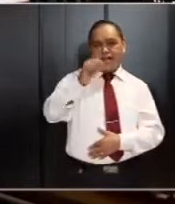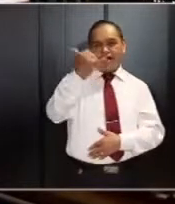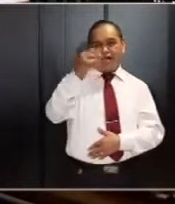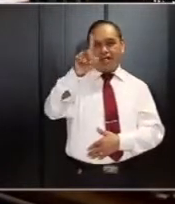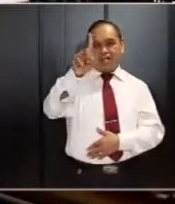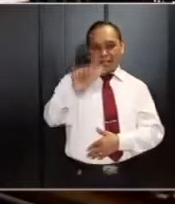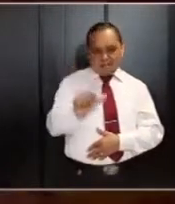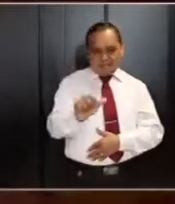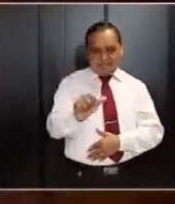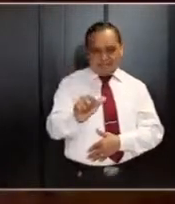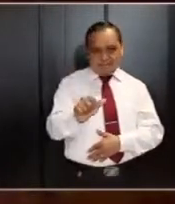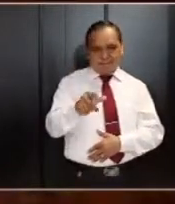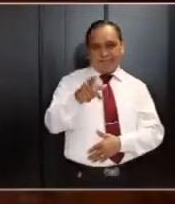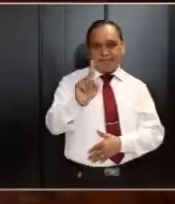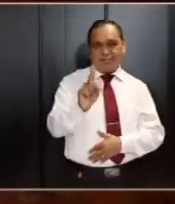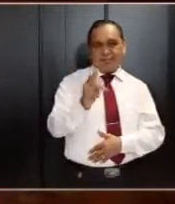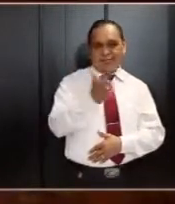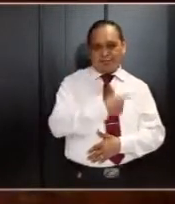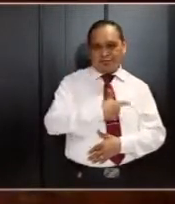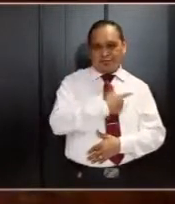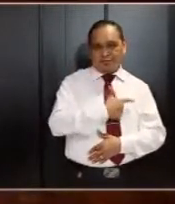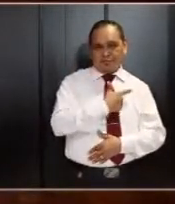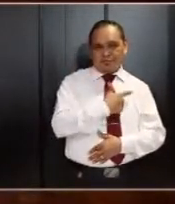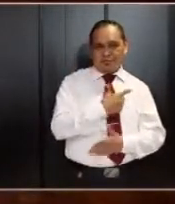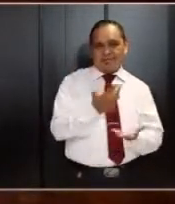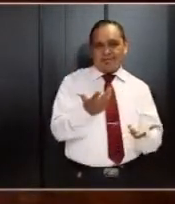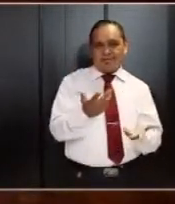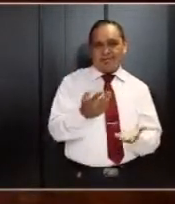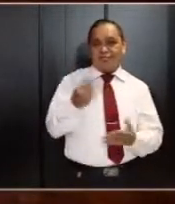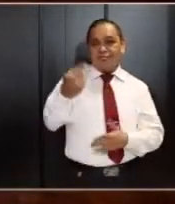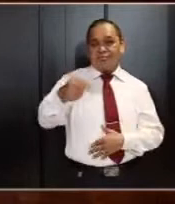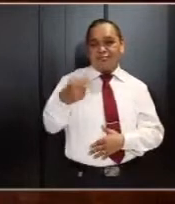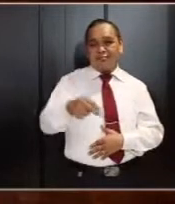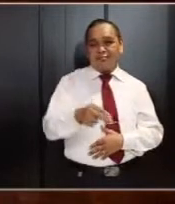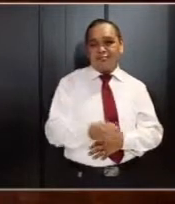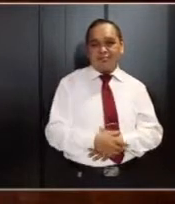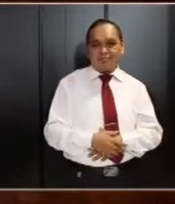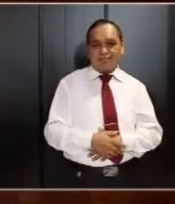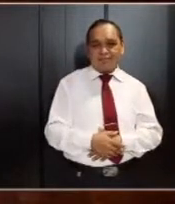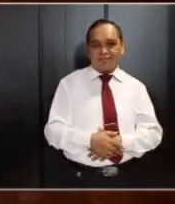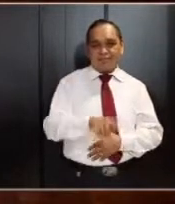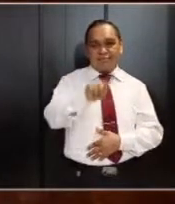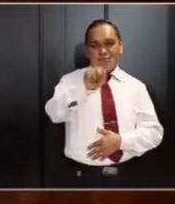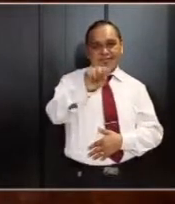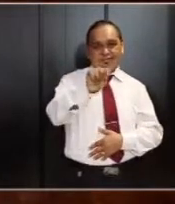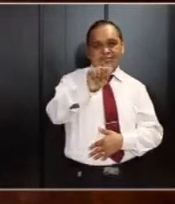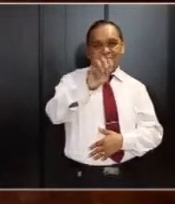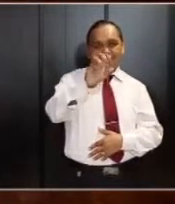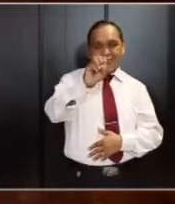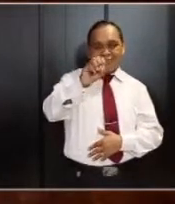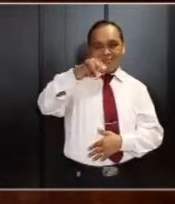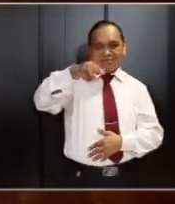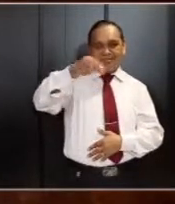mucho, pero pues bueno, pero tú te llamas, a ti la gente te llama Enid. Me llaman por Tommy.